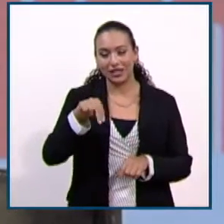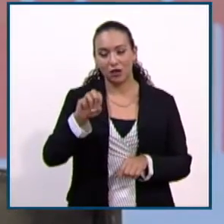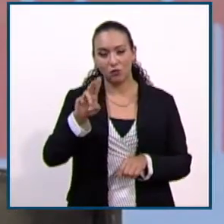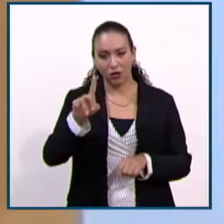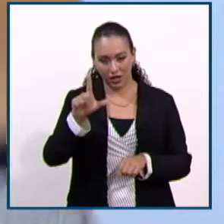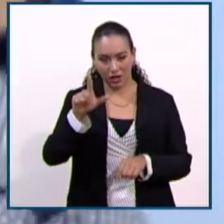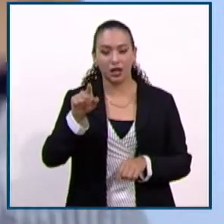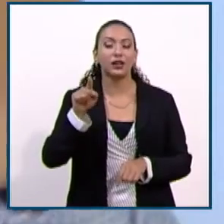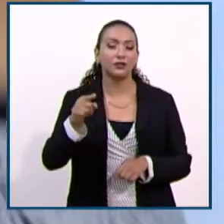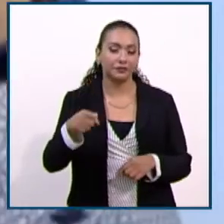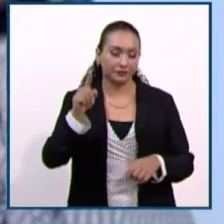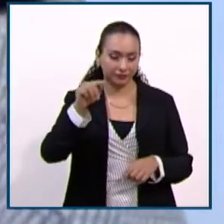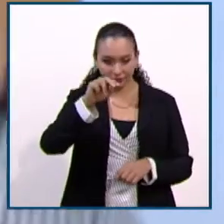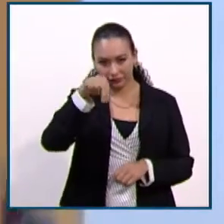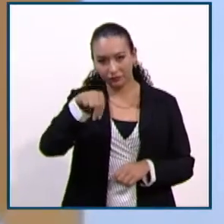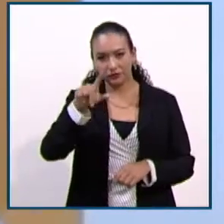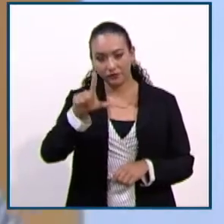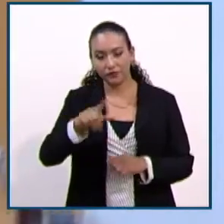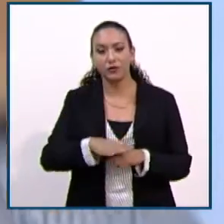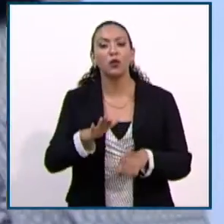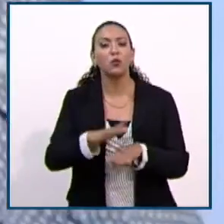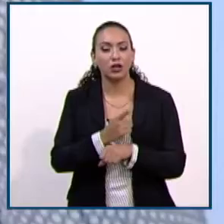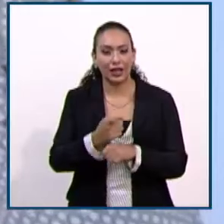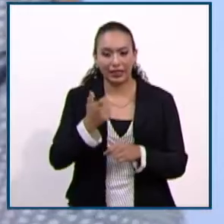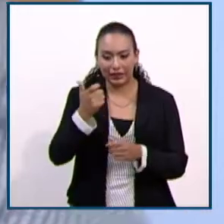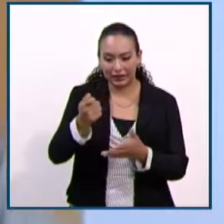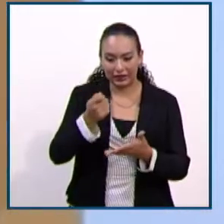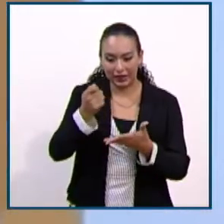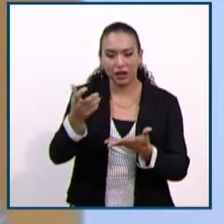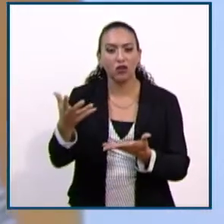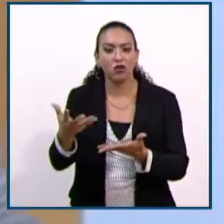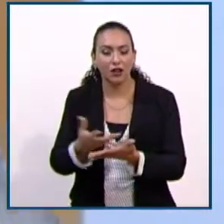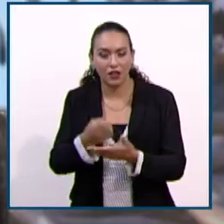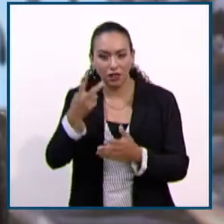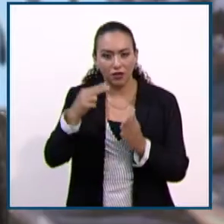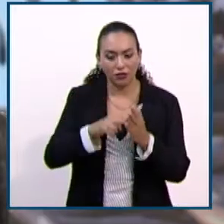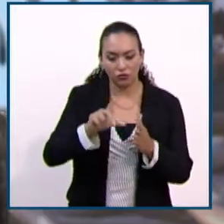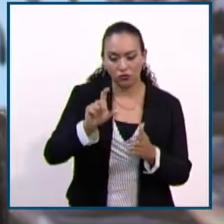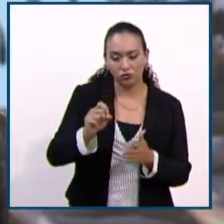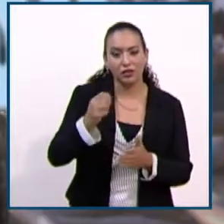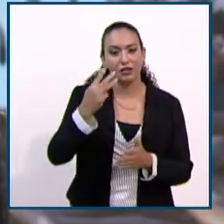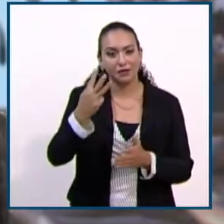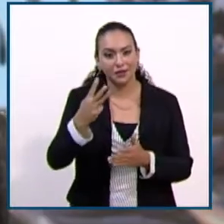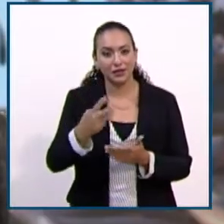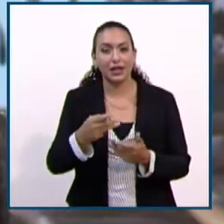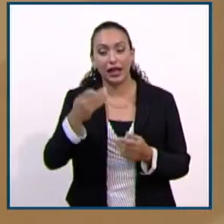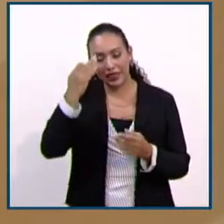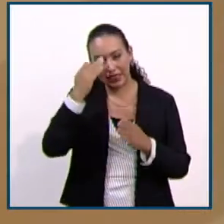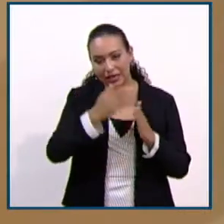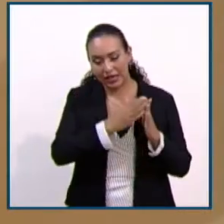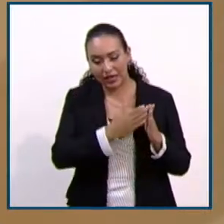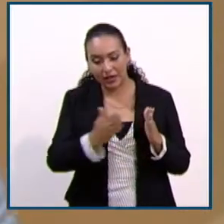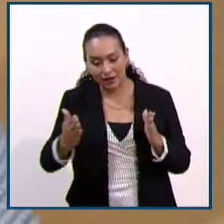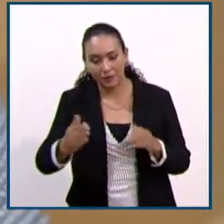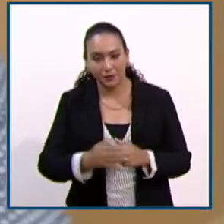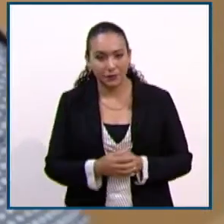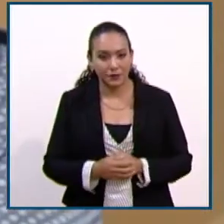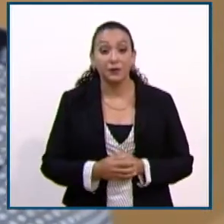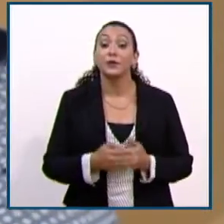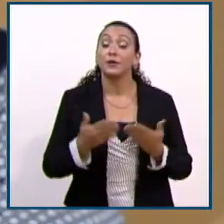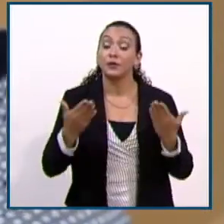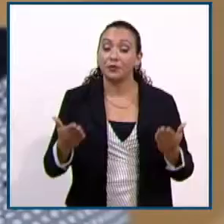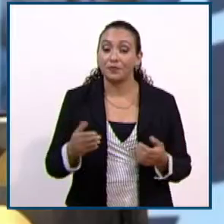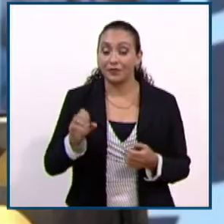por la omisión de remitir el presupuesto de egresos de 2023 en el plazo constitucional correspondiente. De esta